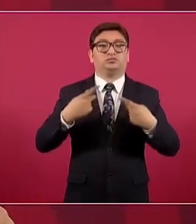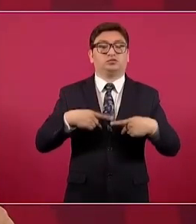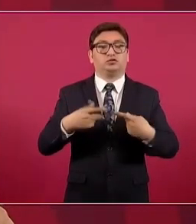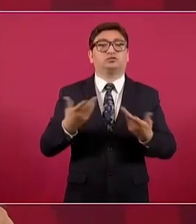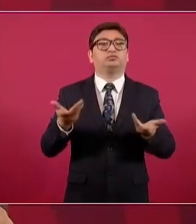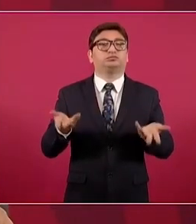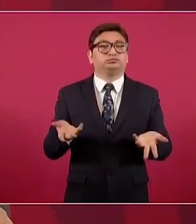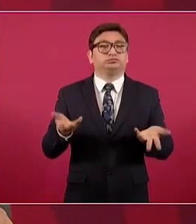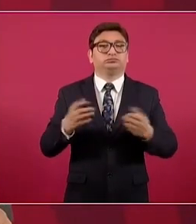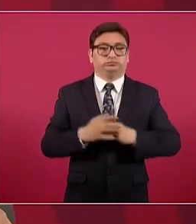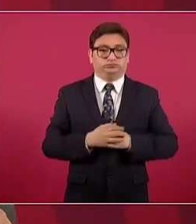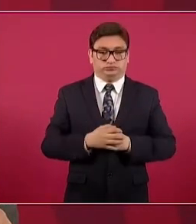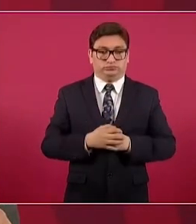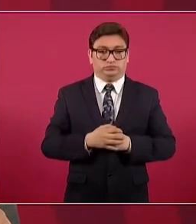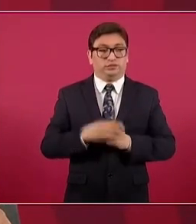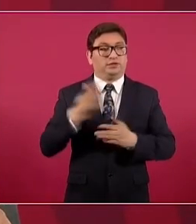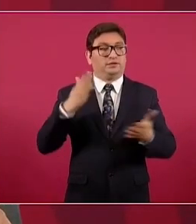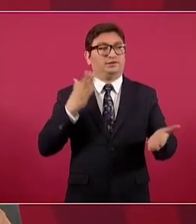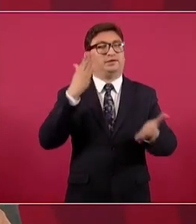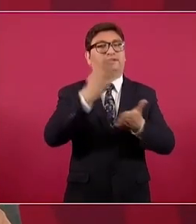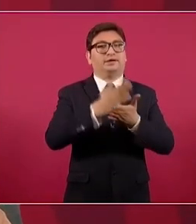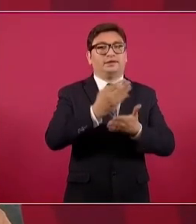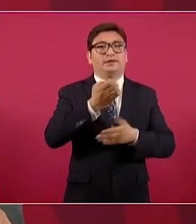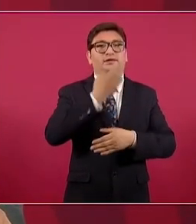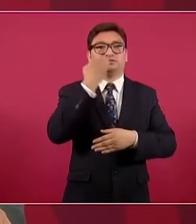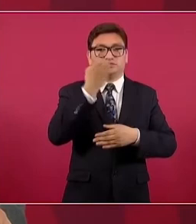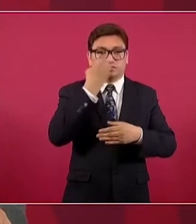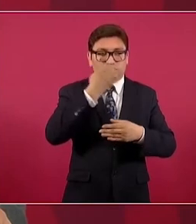acudían a las normales